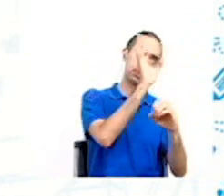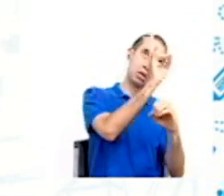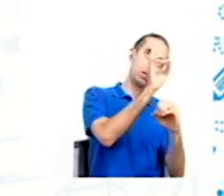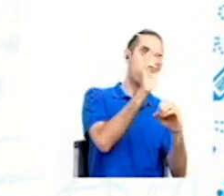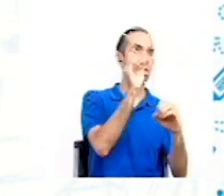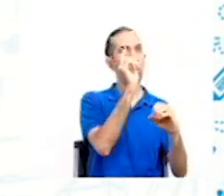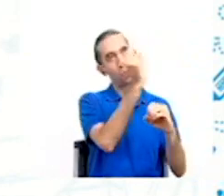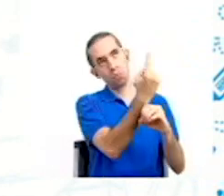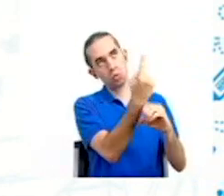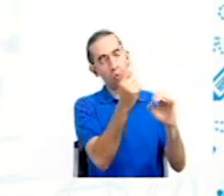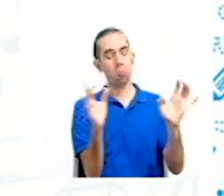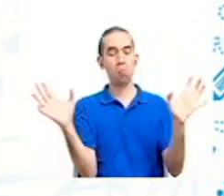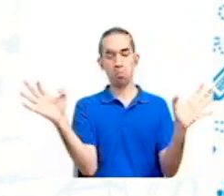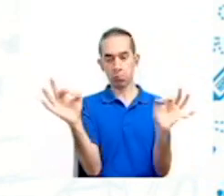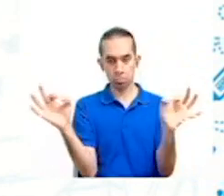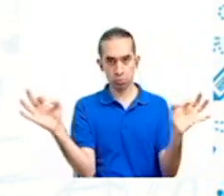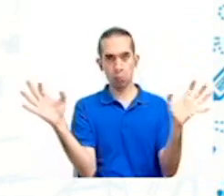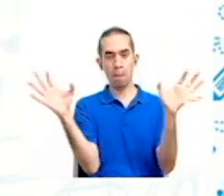o la familia 1.